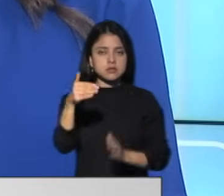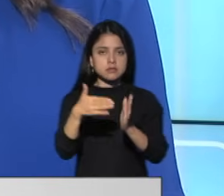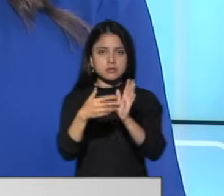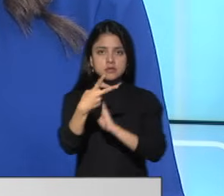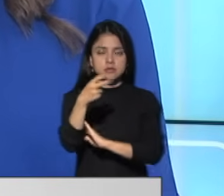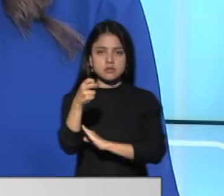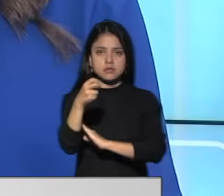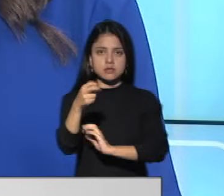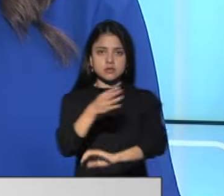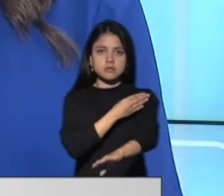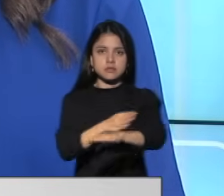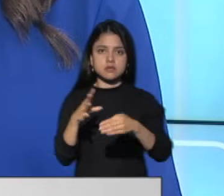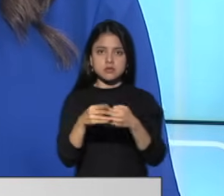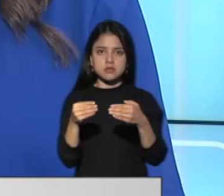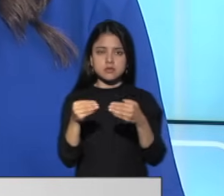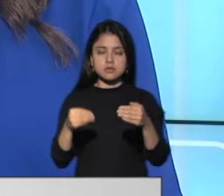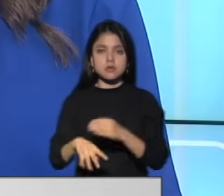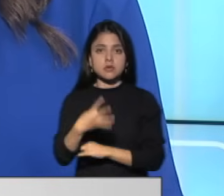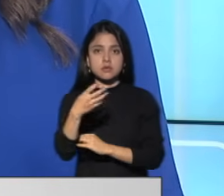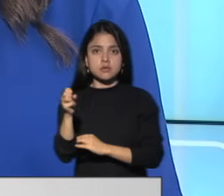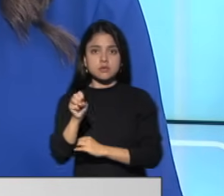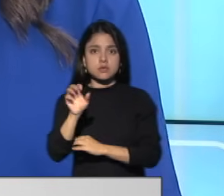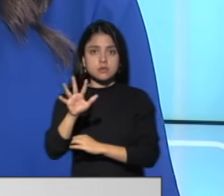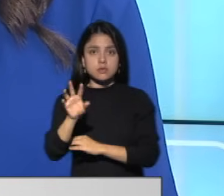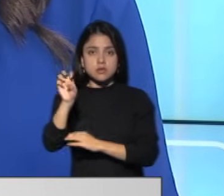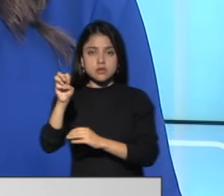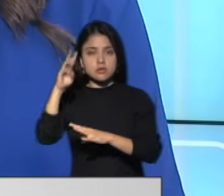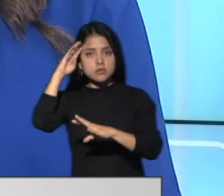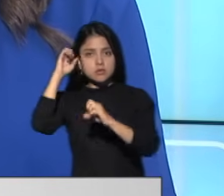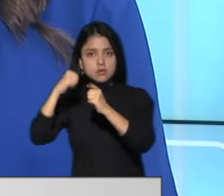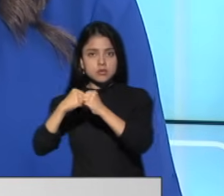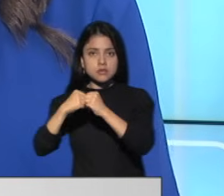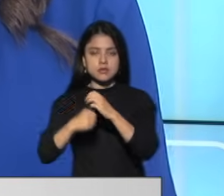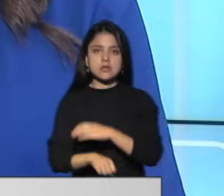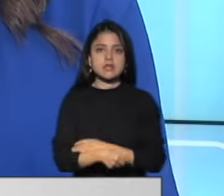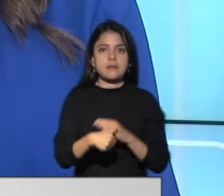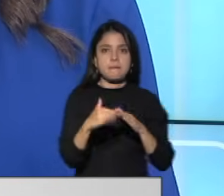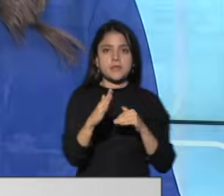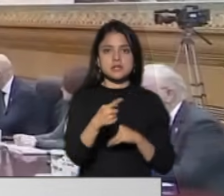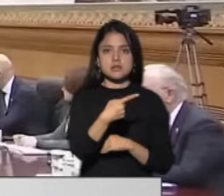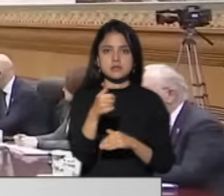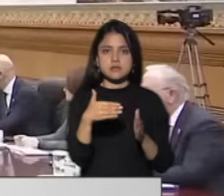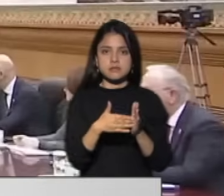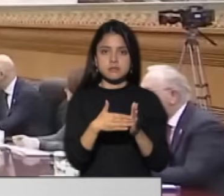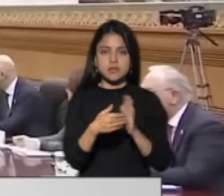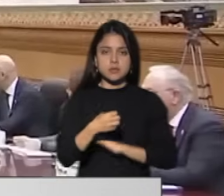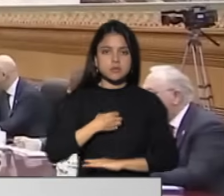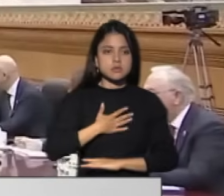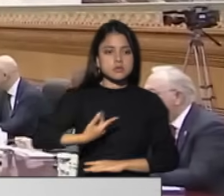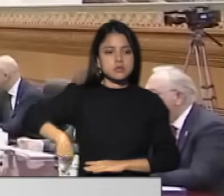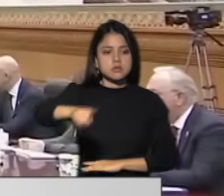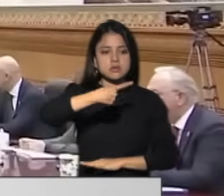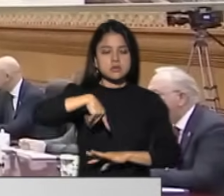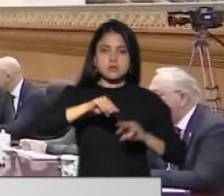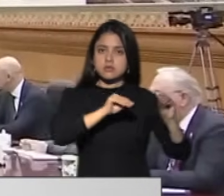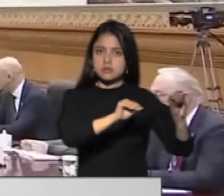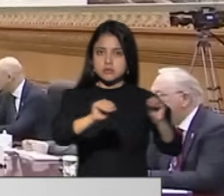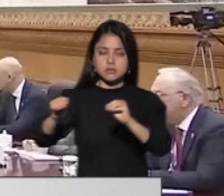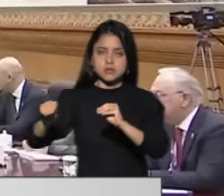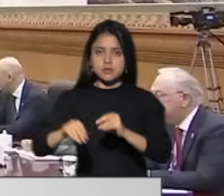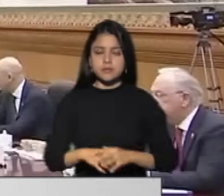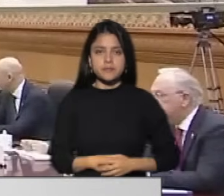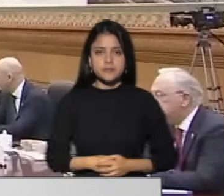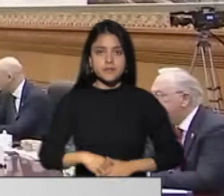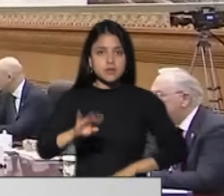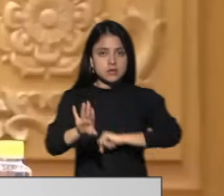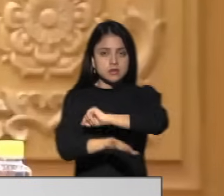$97.200 millones, 458 convenios y más de 100.000 oportunidades de formación. El ministro chino de Exteriores declaró